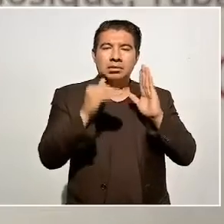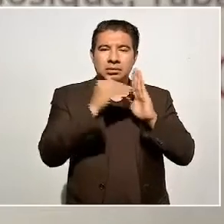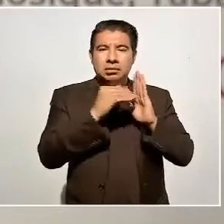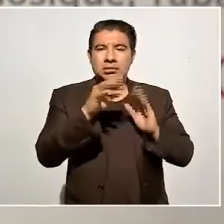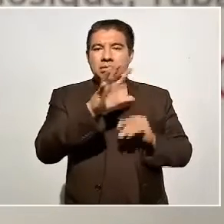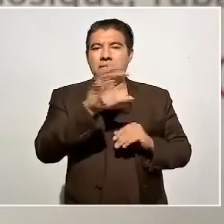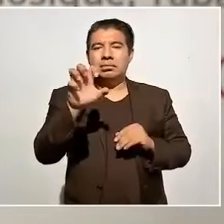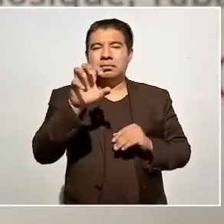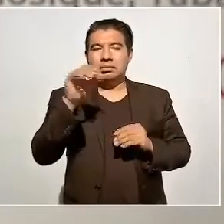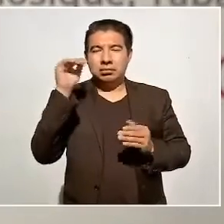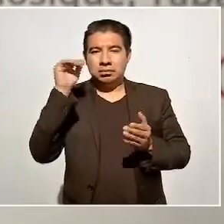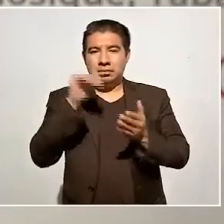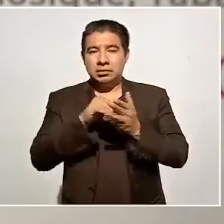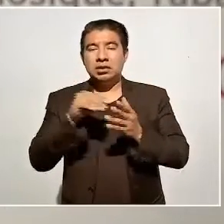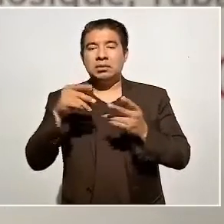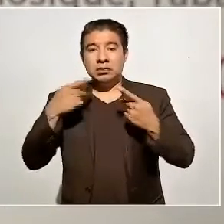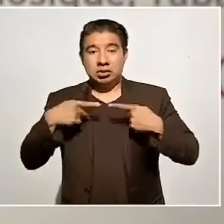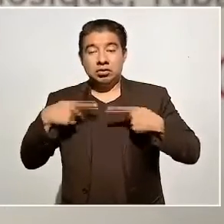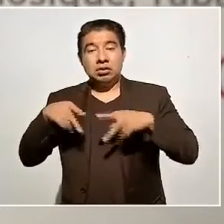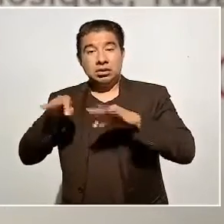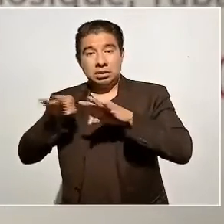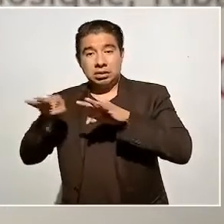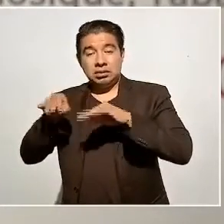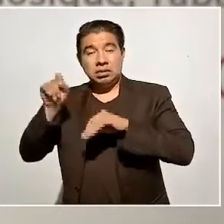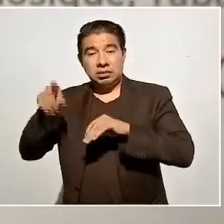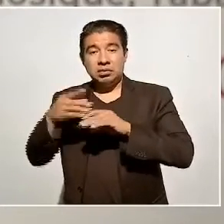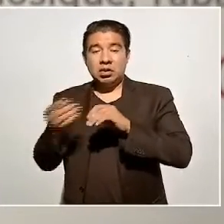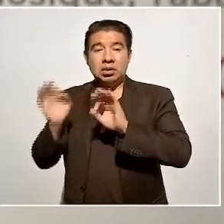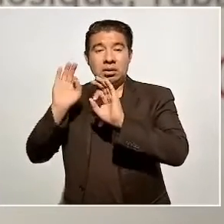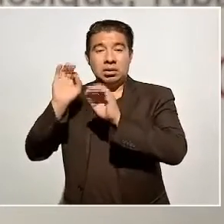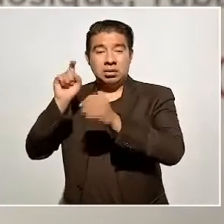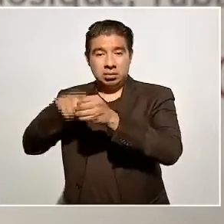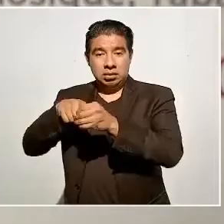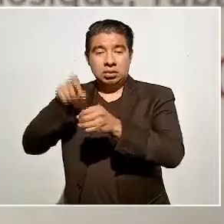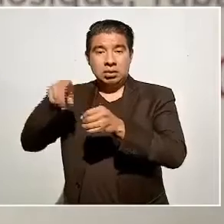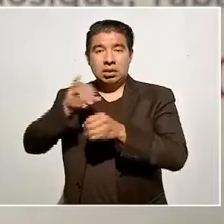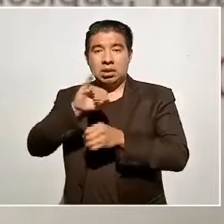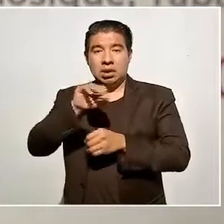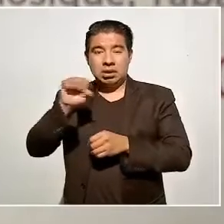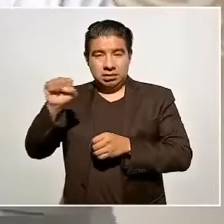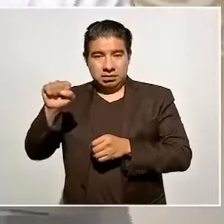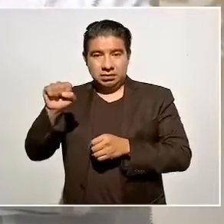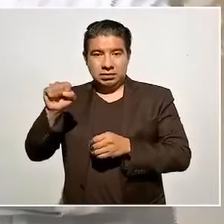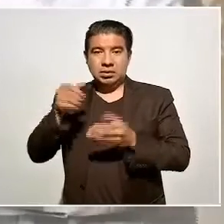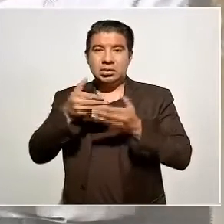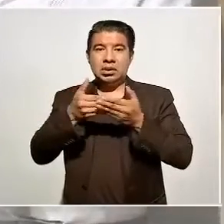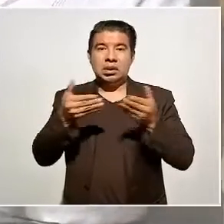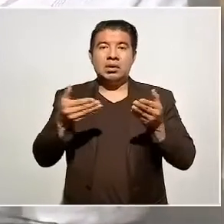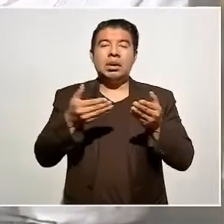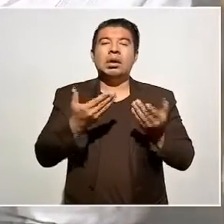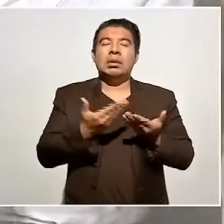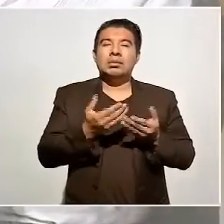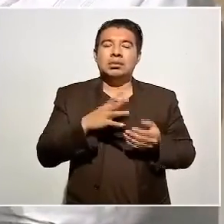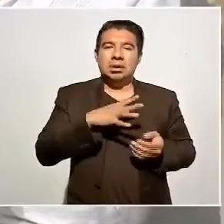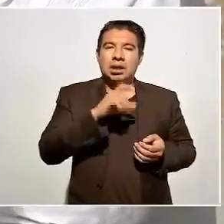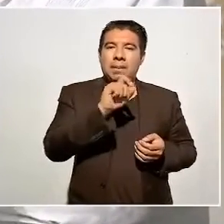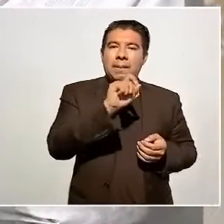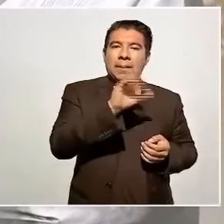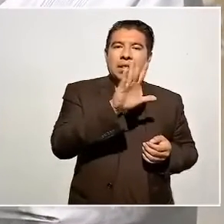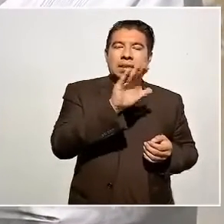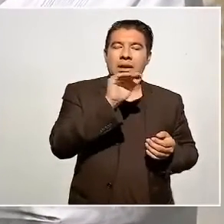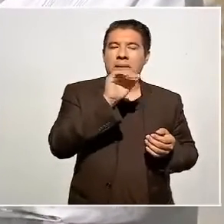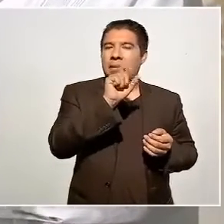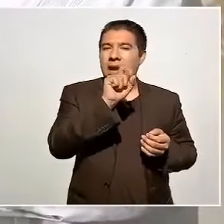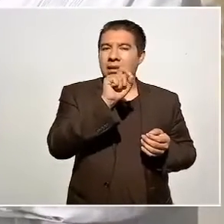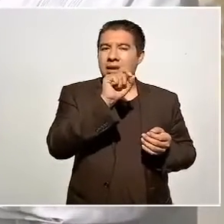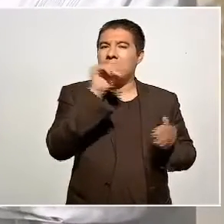20.500.000 trabajadores inscritos en el Seguro Social y ya estamos en 20